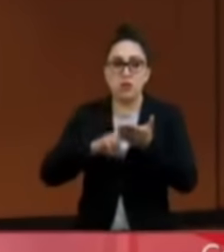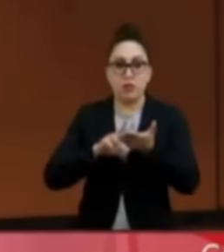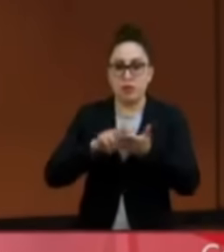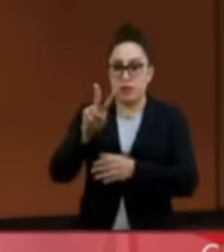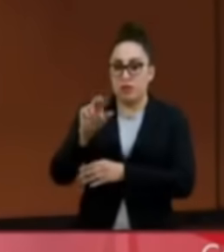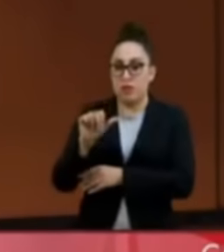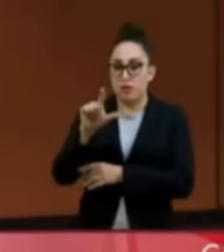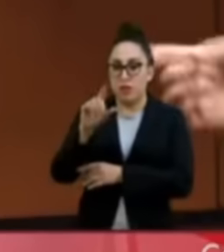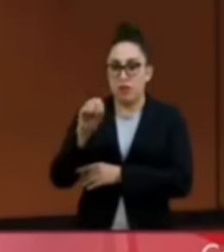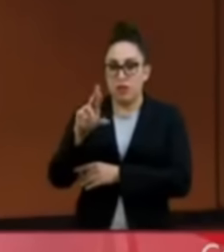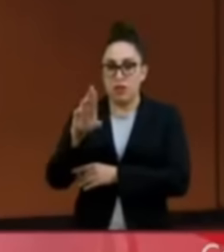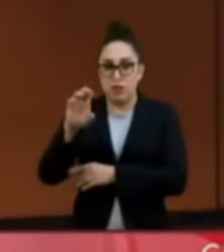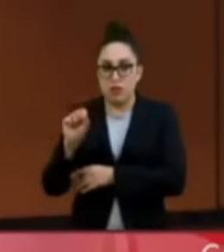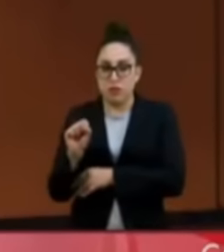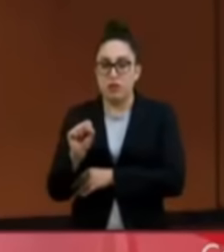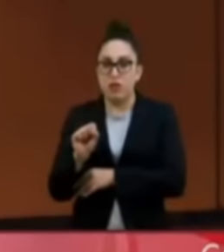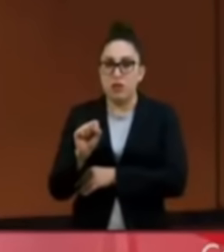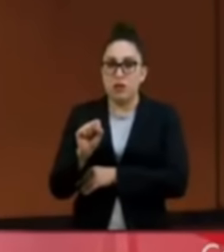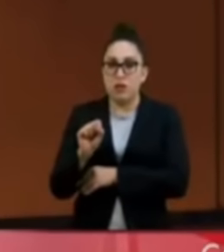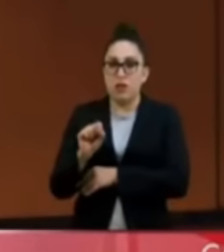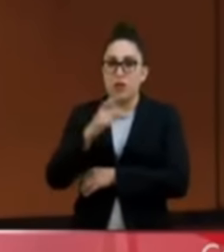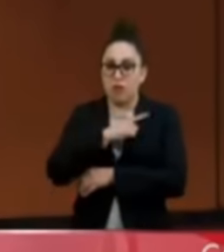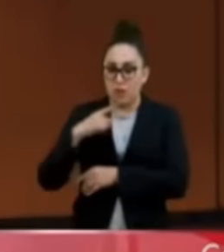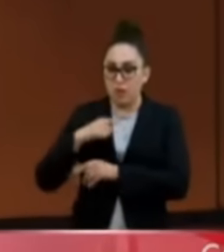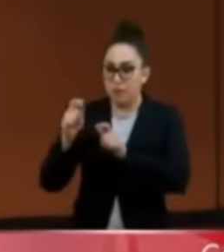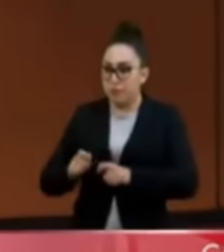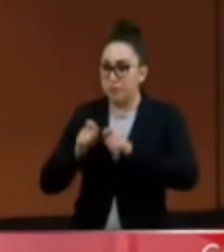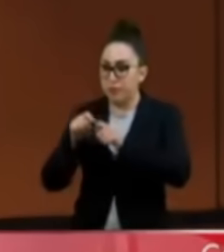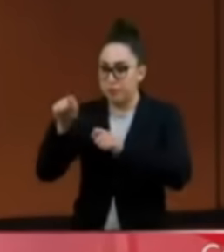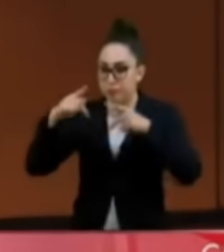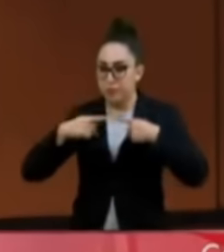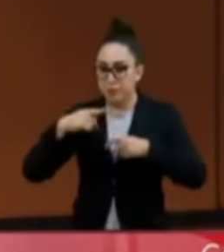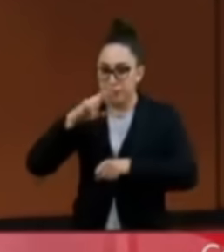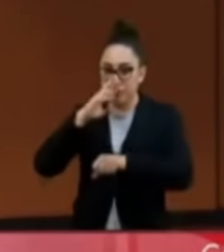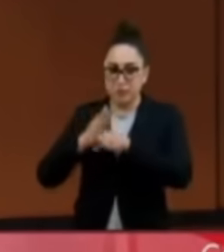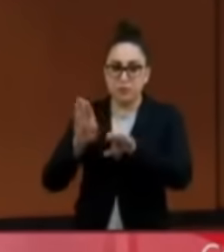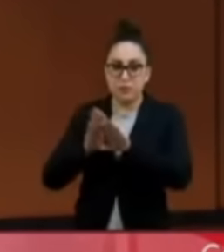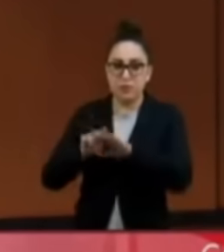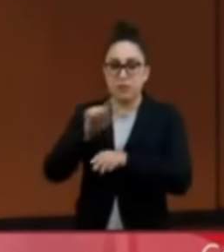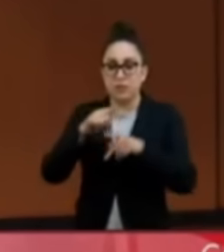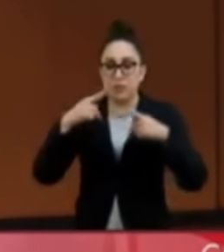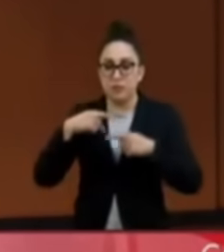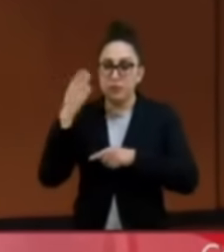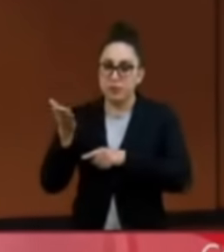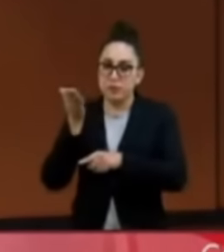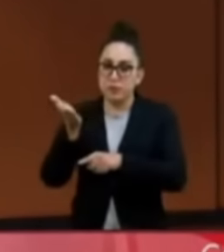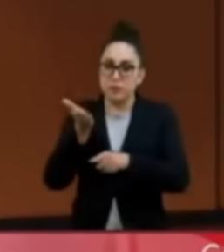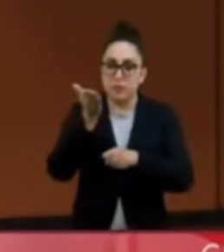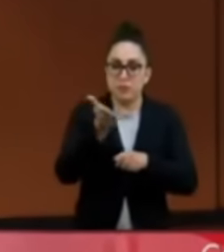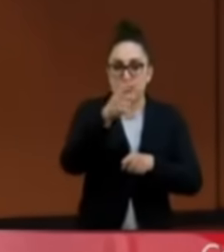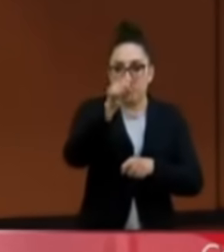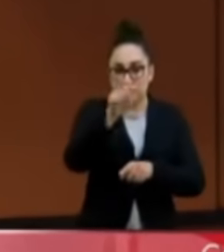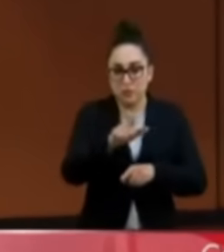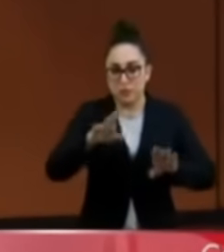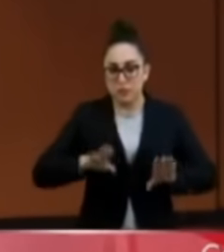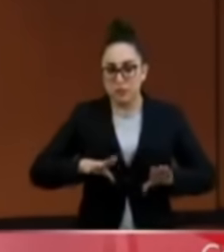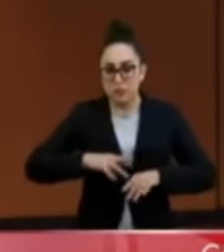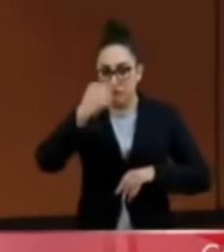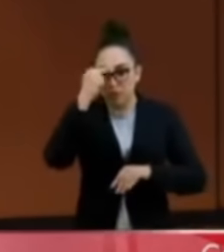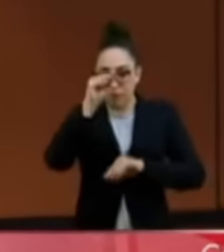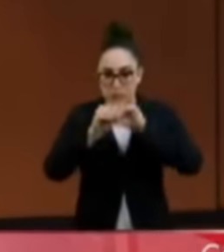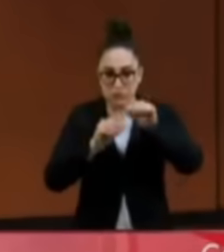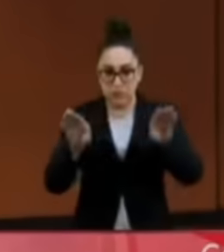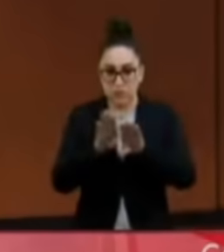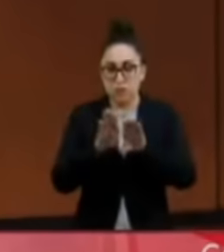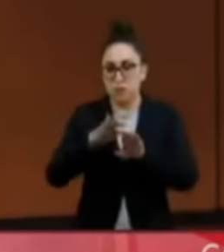ya lo hemos visto, no ejercerá con propiedad una función que exige la terceridad, la capacidad de fundar su fallo únicamente